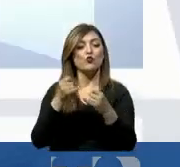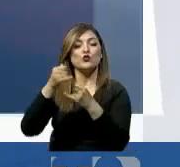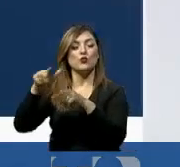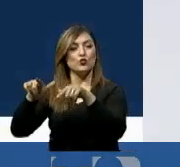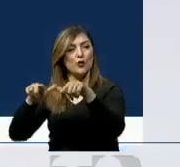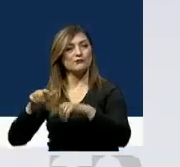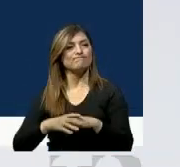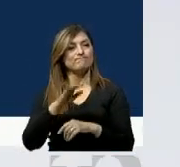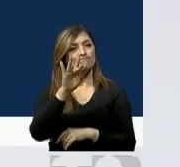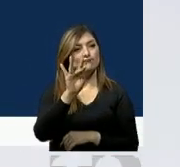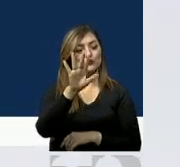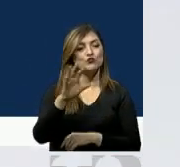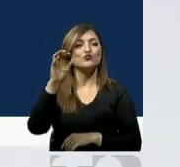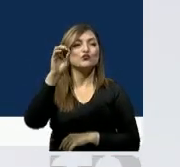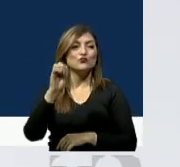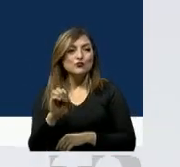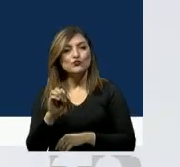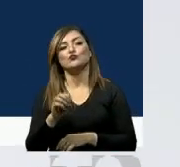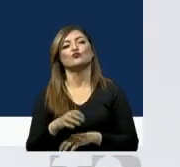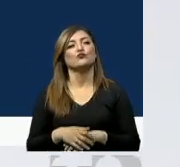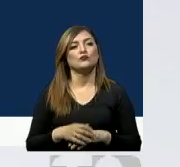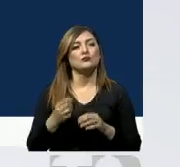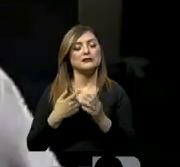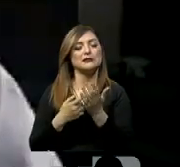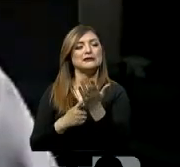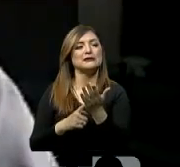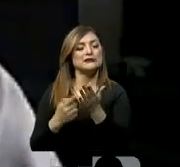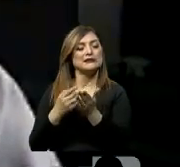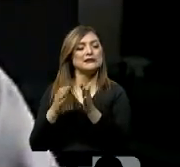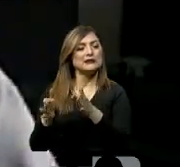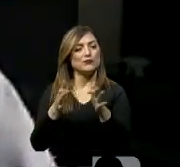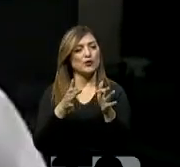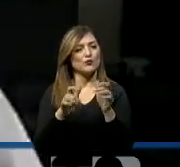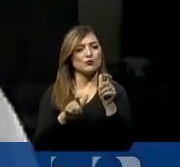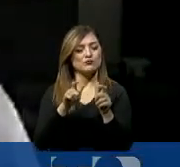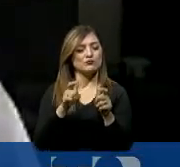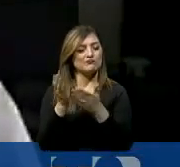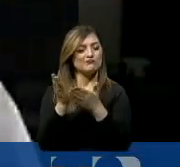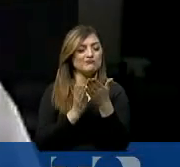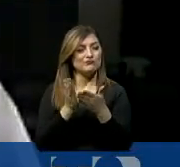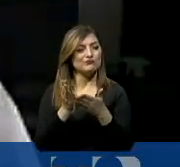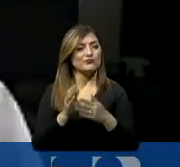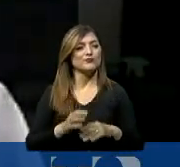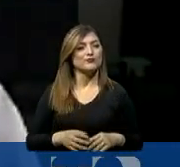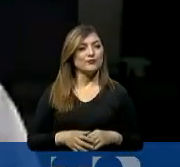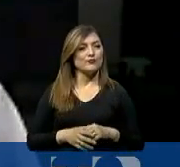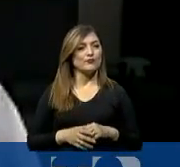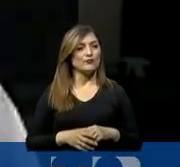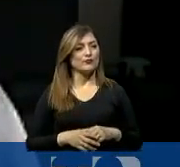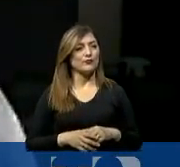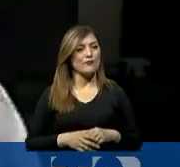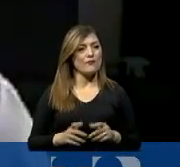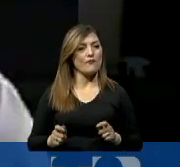que el 85% de los casos se puede tratar de manera ambulatoria. La demanda es alta, pero también los servicios que nosotros entregamos o que